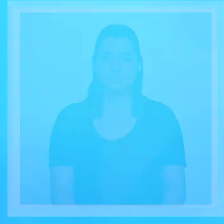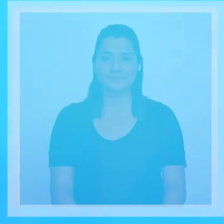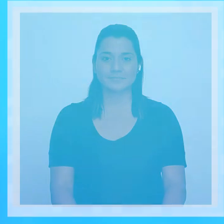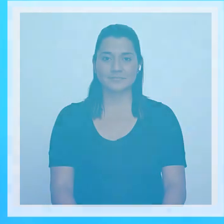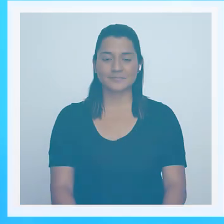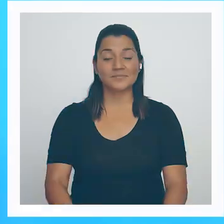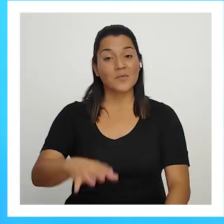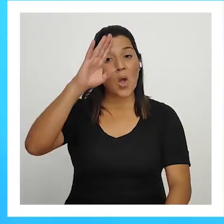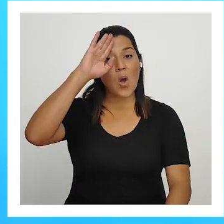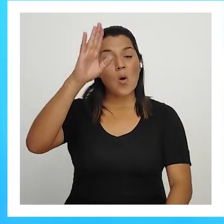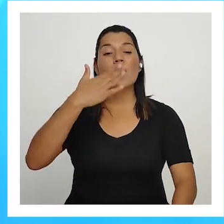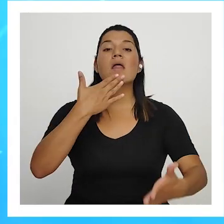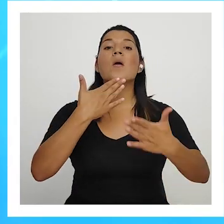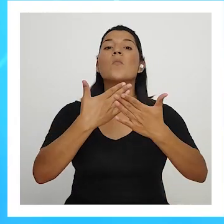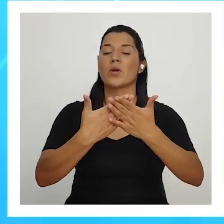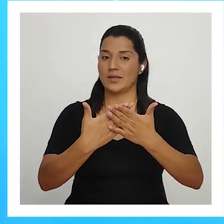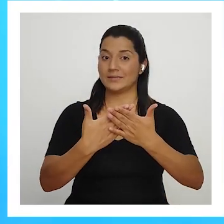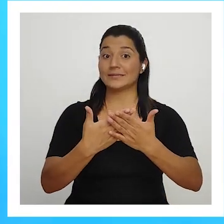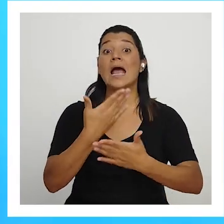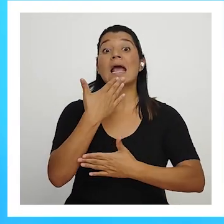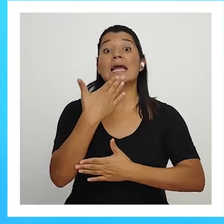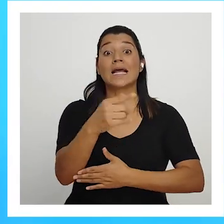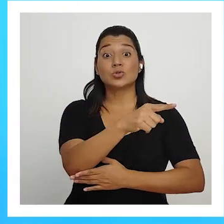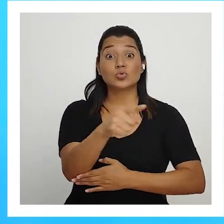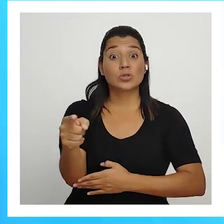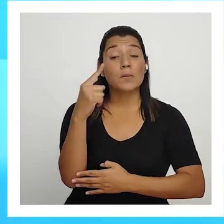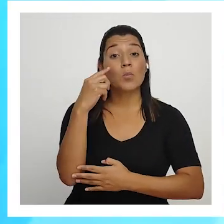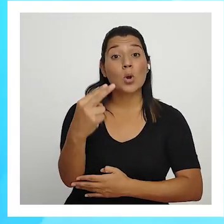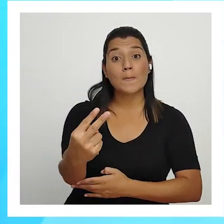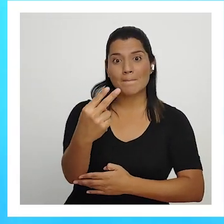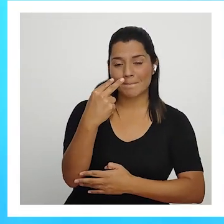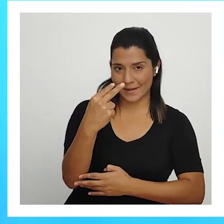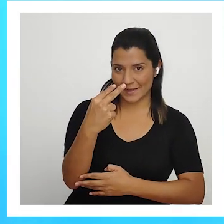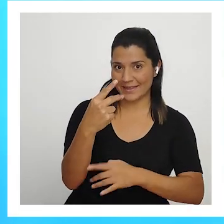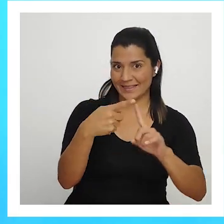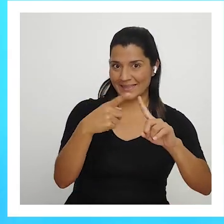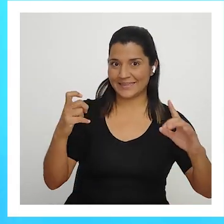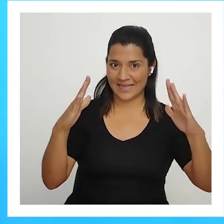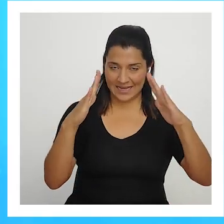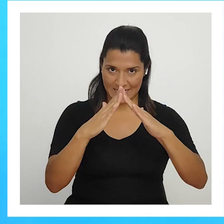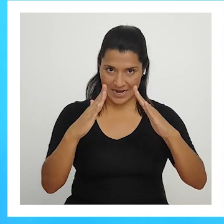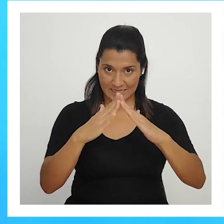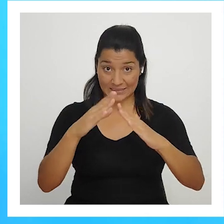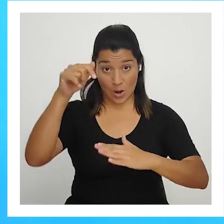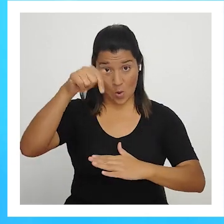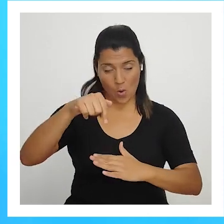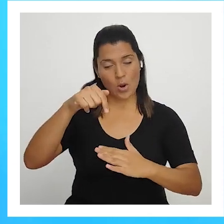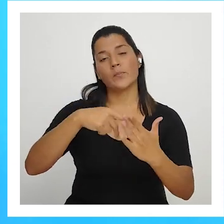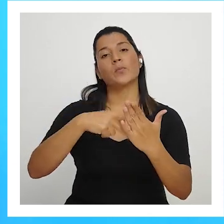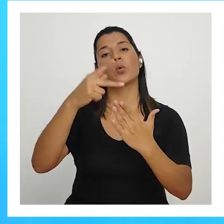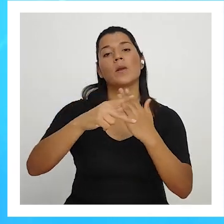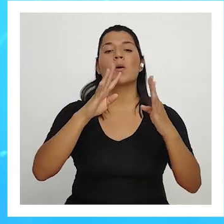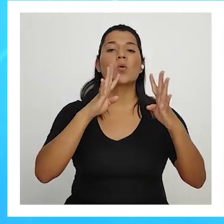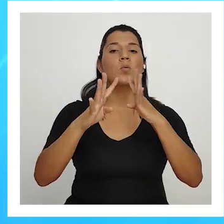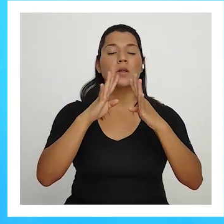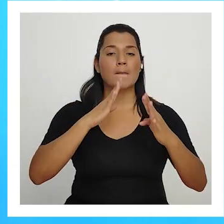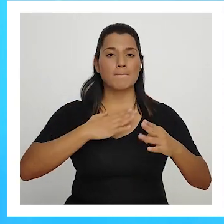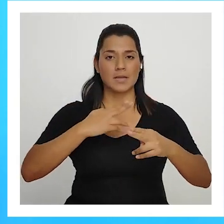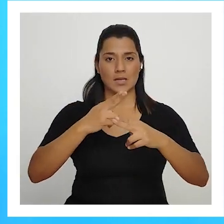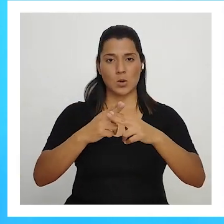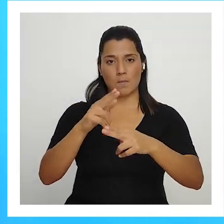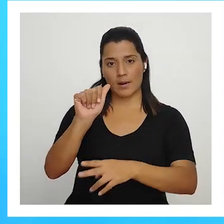¿Qué tal? Muy buenas. Gracias por recibirnos en sus hogares en una nueva edición de Conversamos. Soy Andrés Ortiz